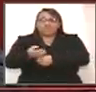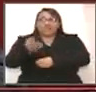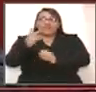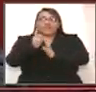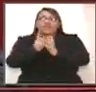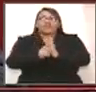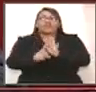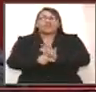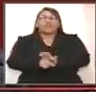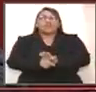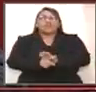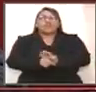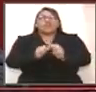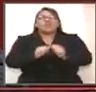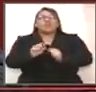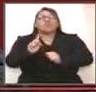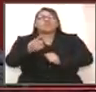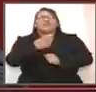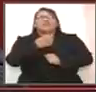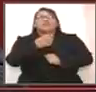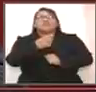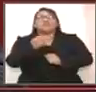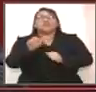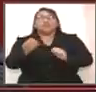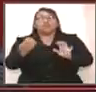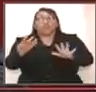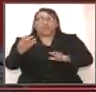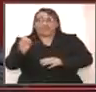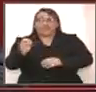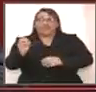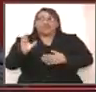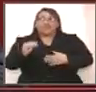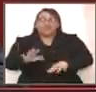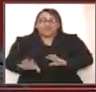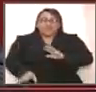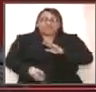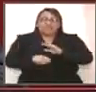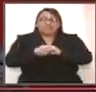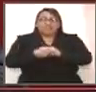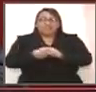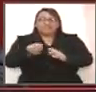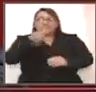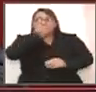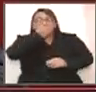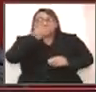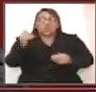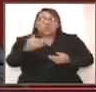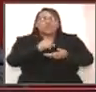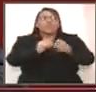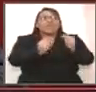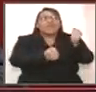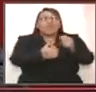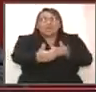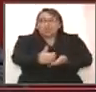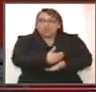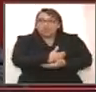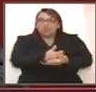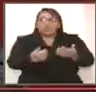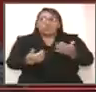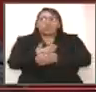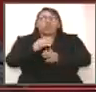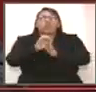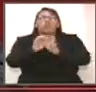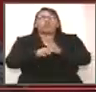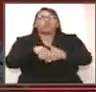decreto legislativo número 1190, por el cual se incorpora el secuestro conservativo al nuevo Código